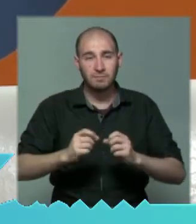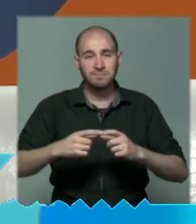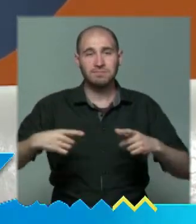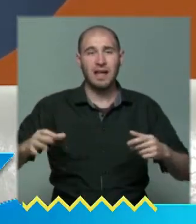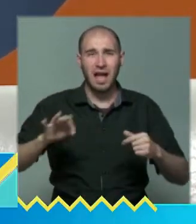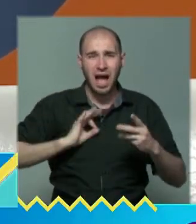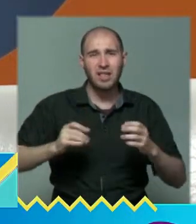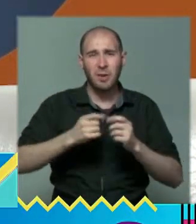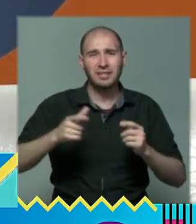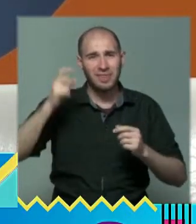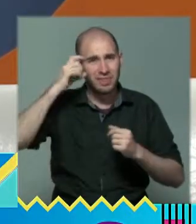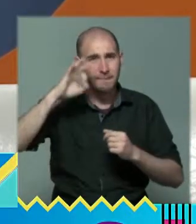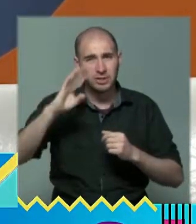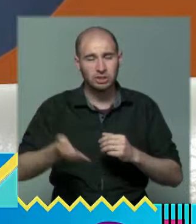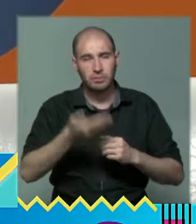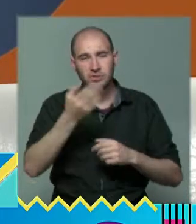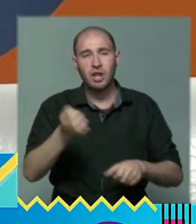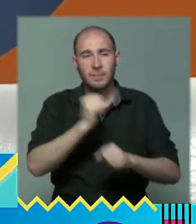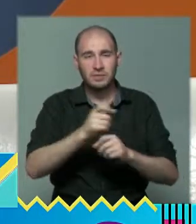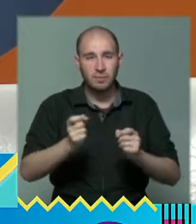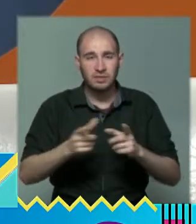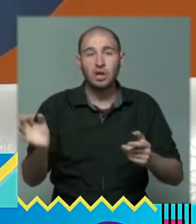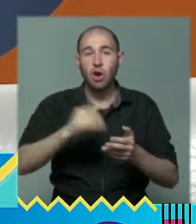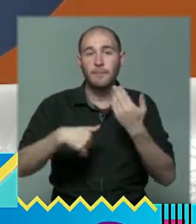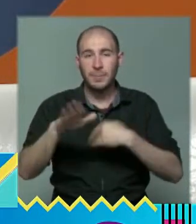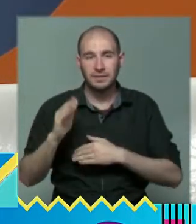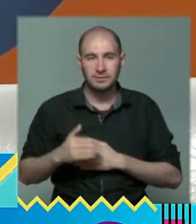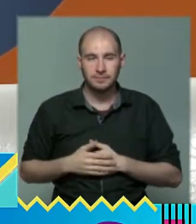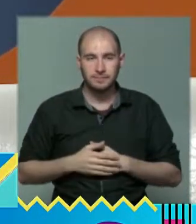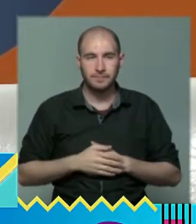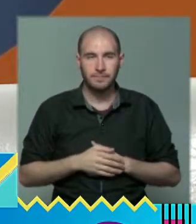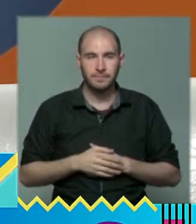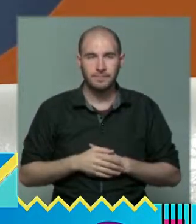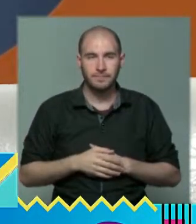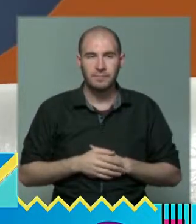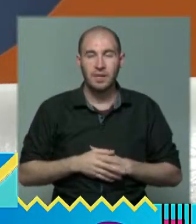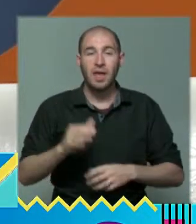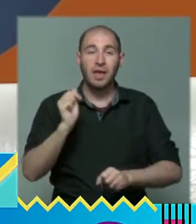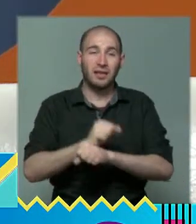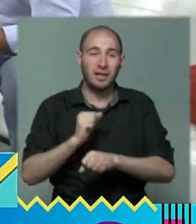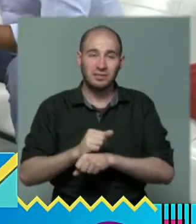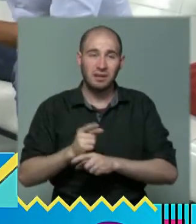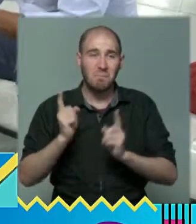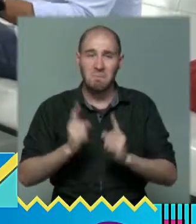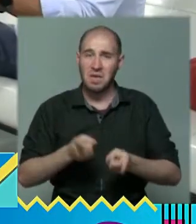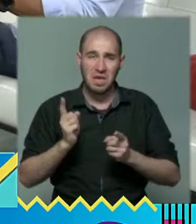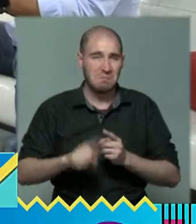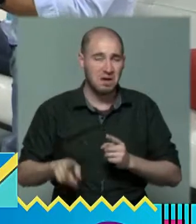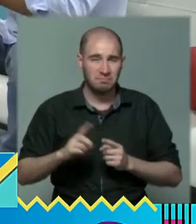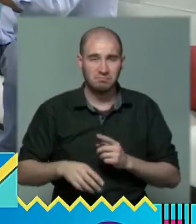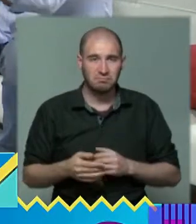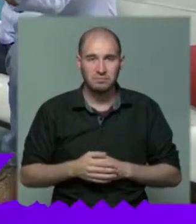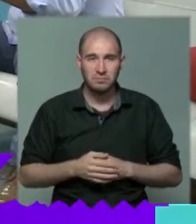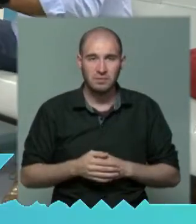años está aumentando casi un 10% de la población penitenciaria o más. Y las cárceles siguen siendo las mismas de siempre, o sea, no